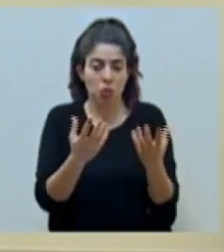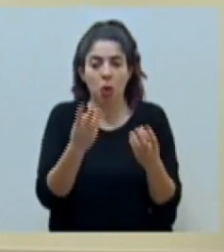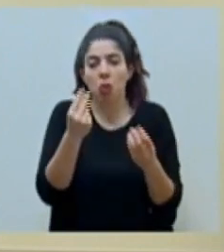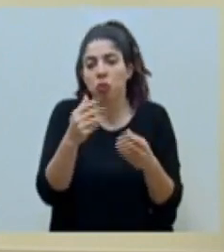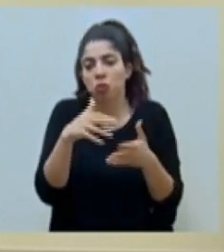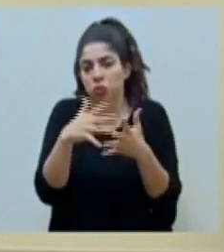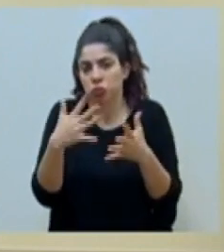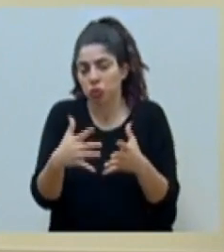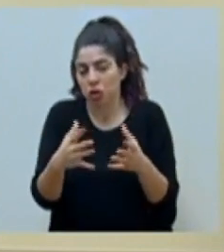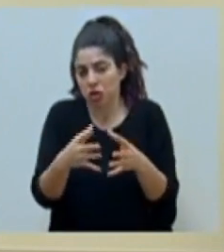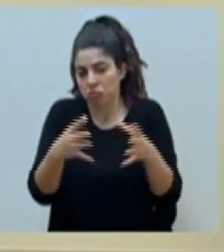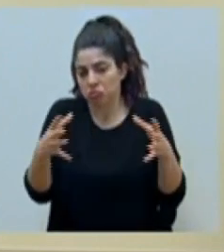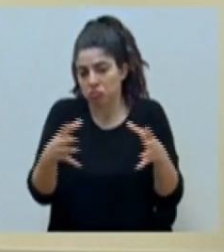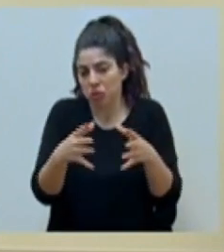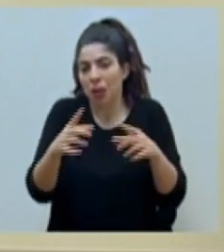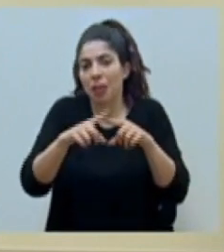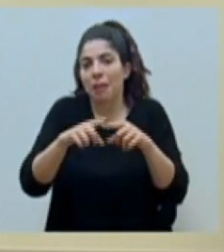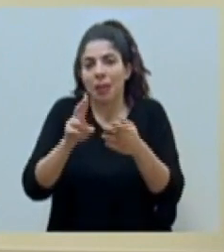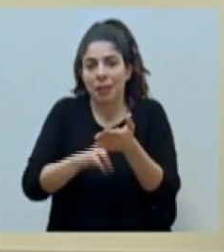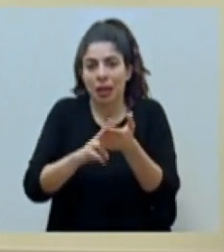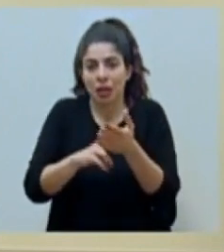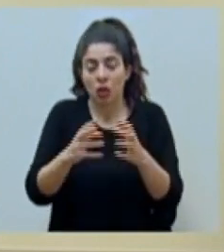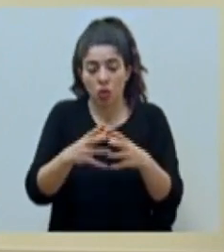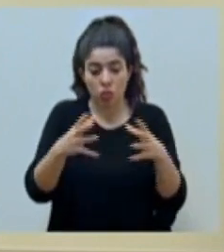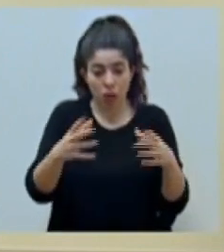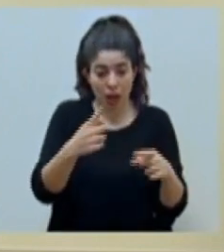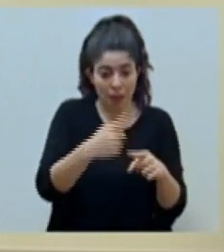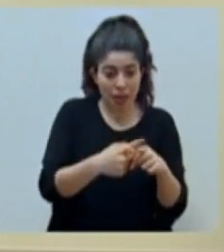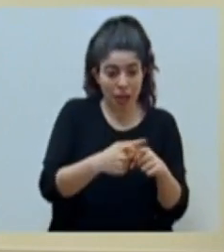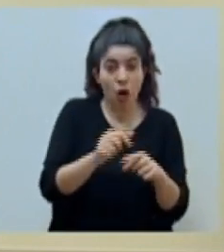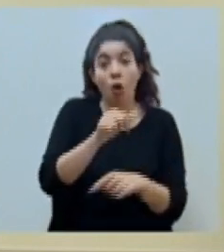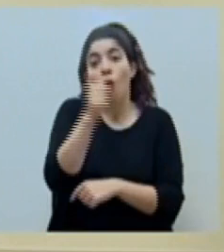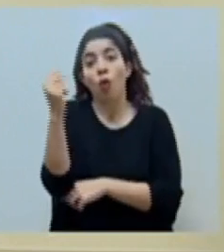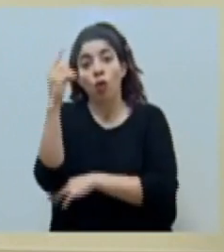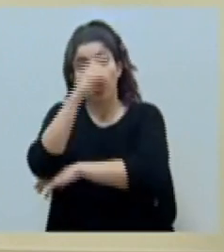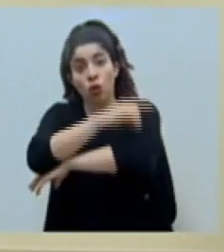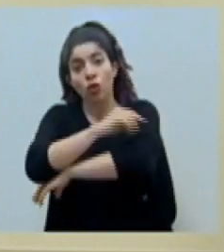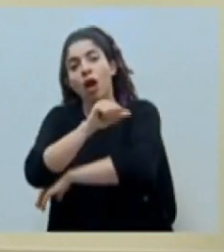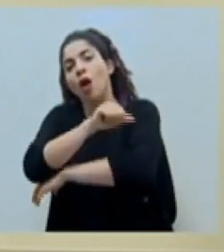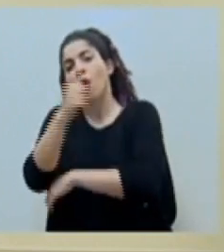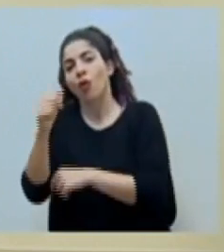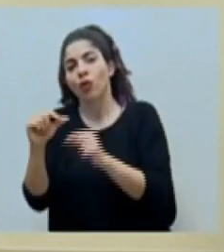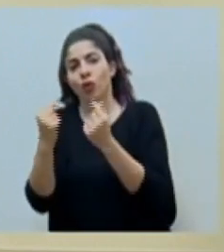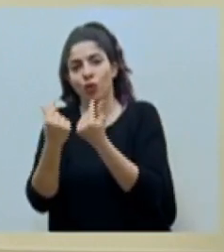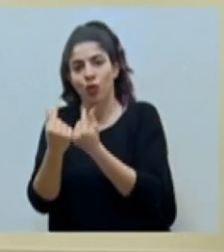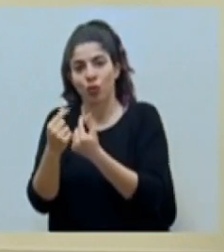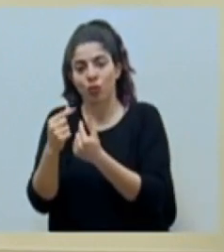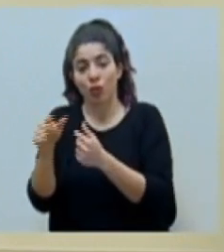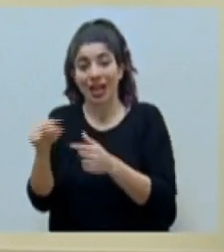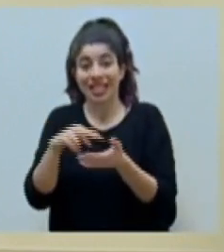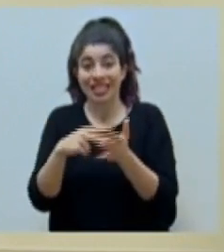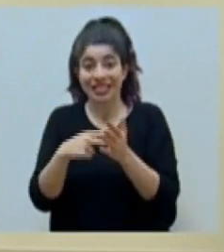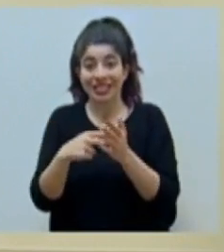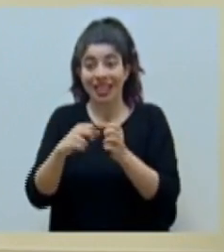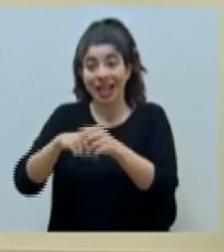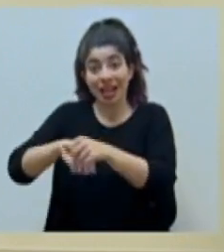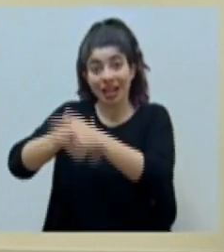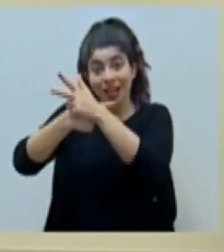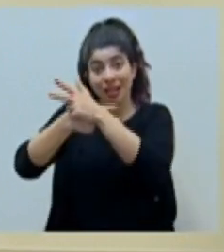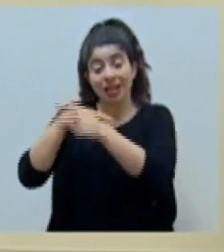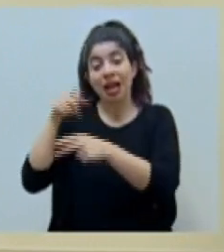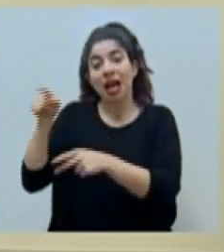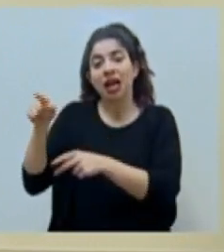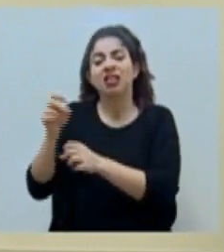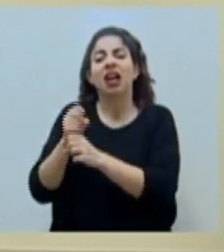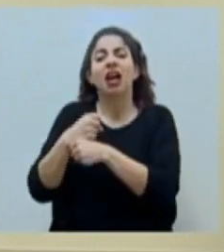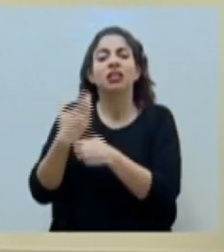cantidad de estudiantes que se determine según matrícula, y atenderá otro día otro grupo, de manera que esos estudiantes, los que están a distancia, van a estar